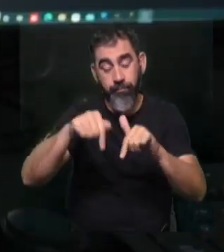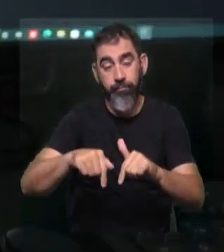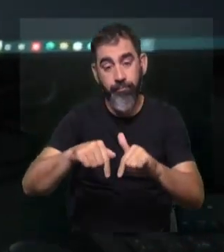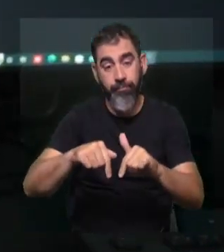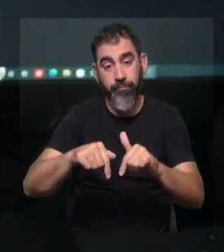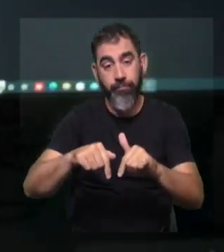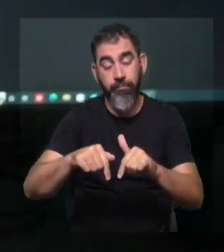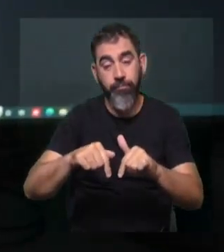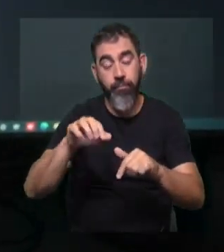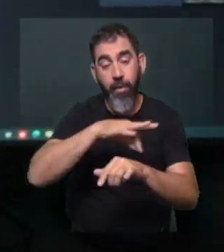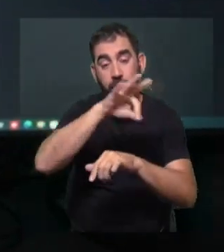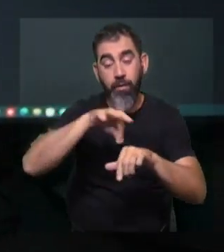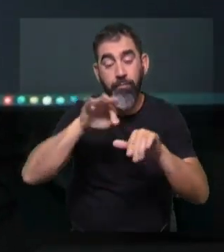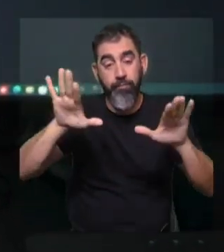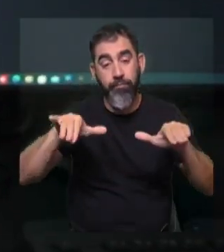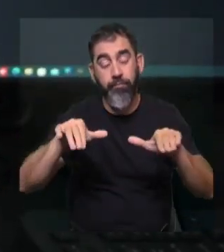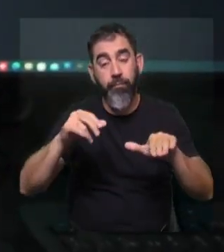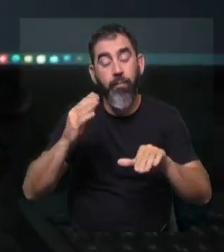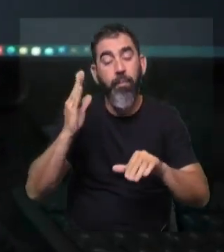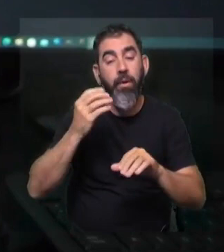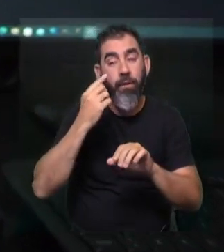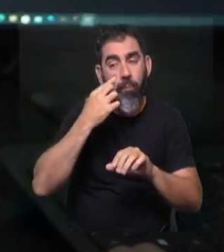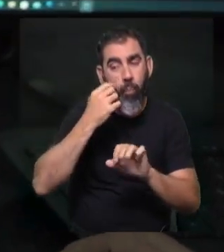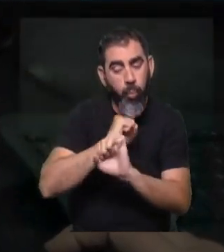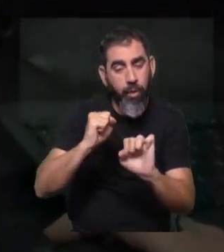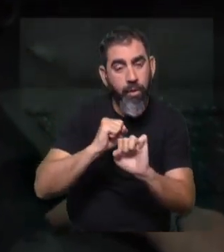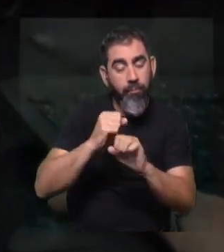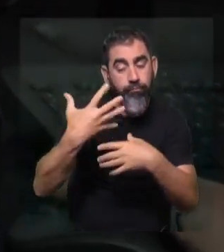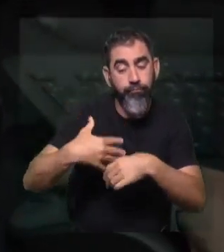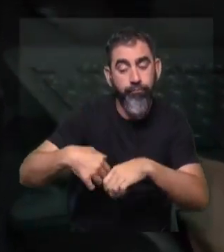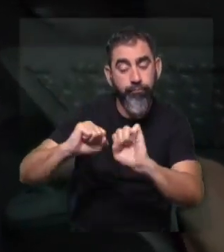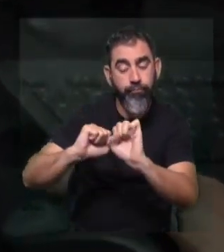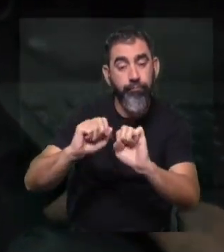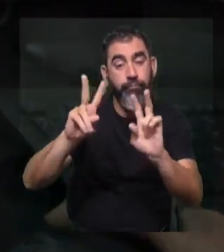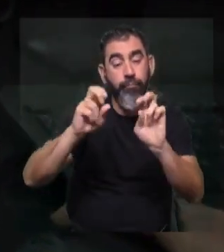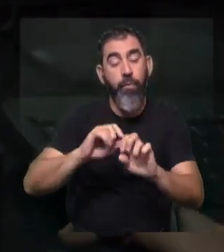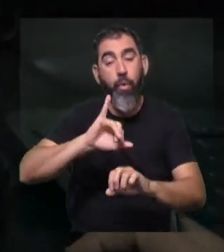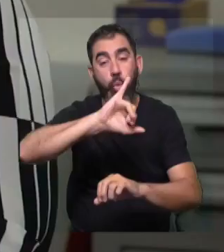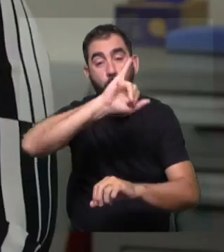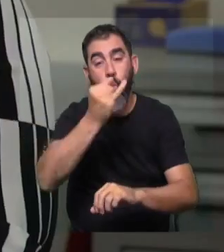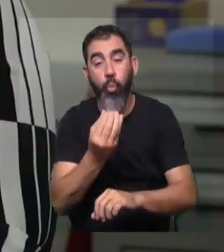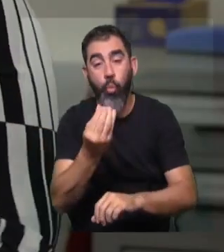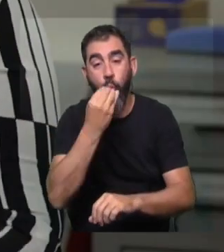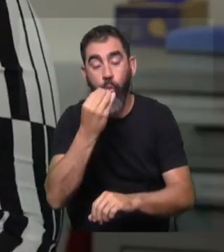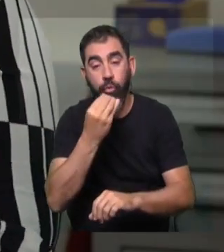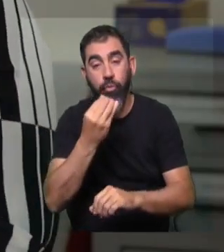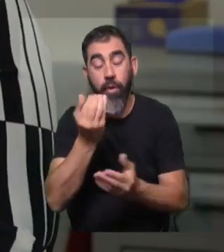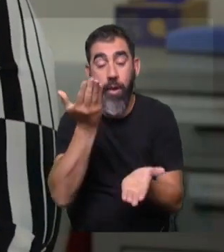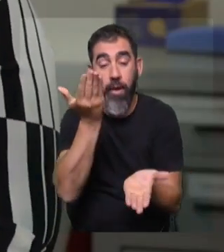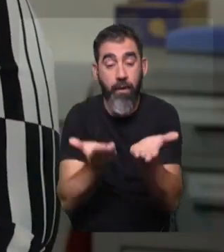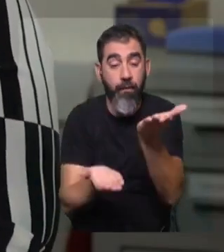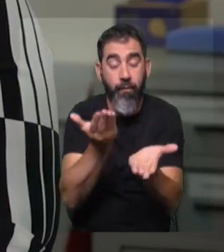utilizamos Drosophila en ese proyecto para poder hacer un screening en el terreno de la nutrición y poder